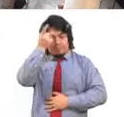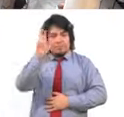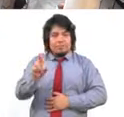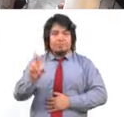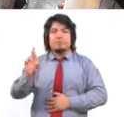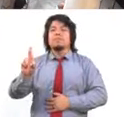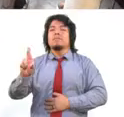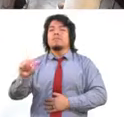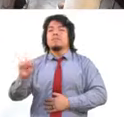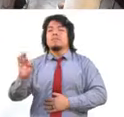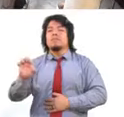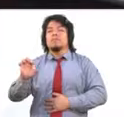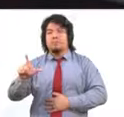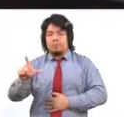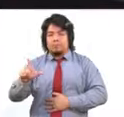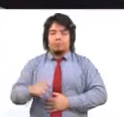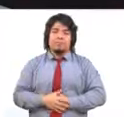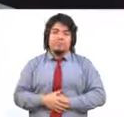Álvarez.